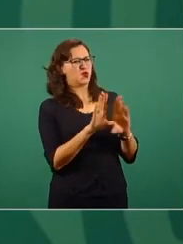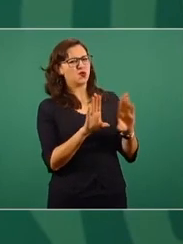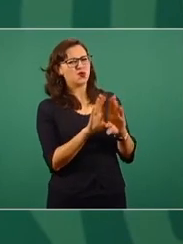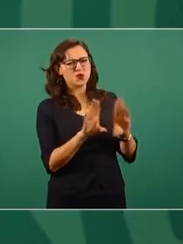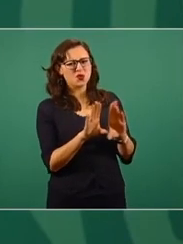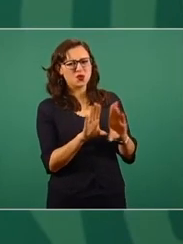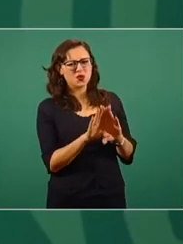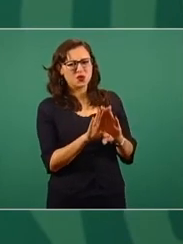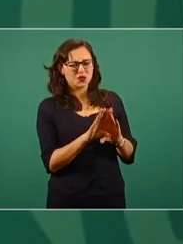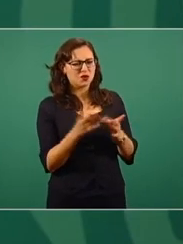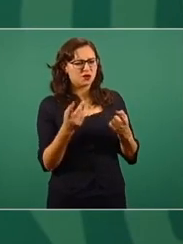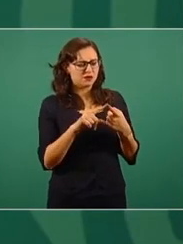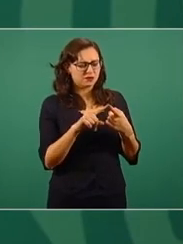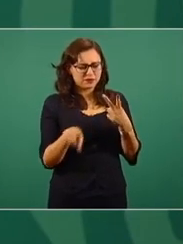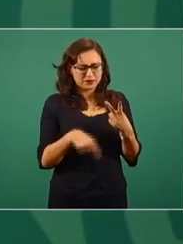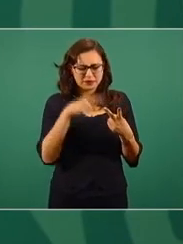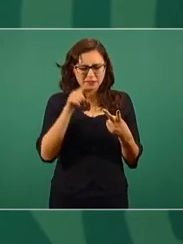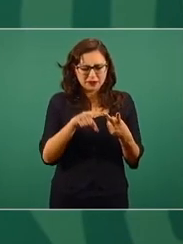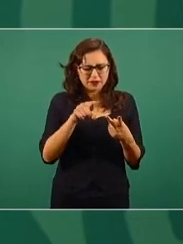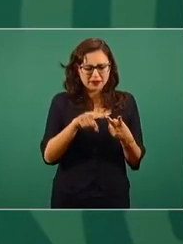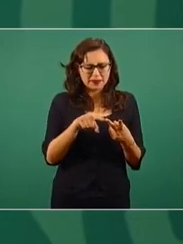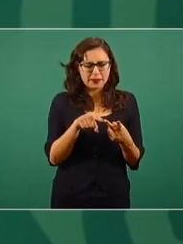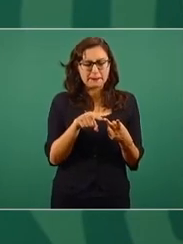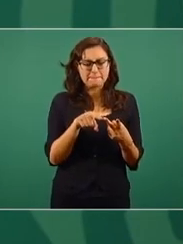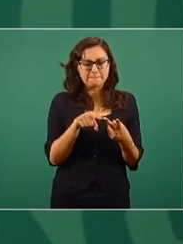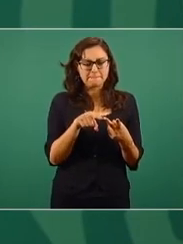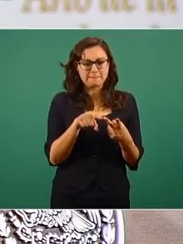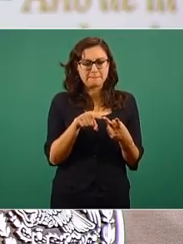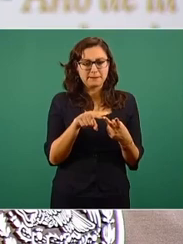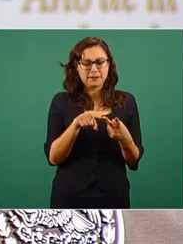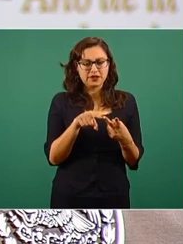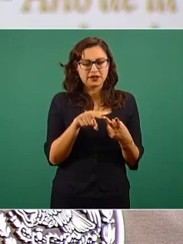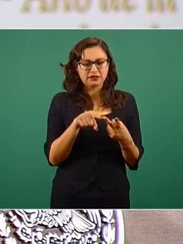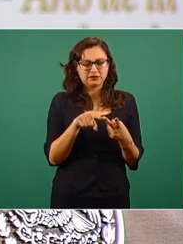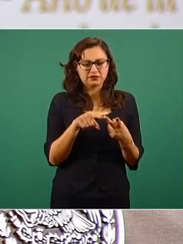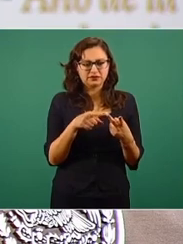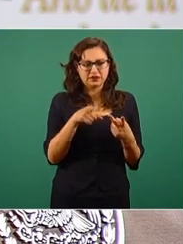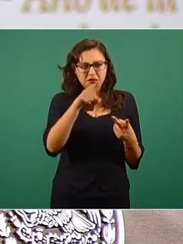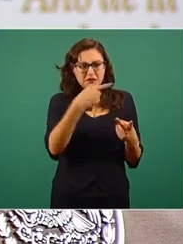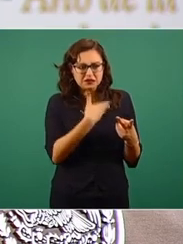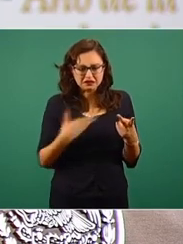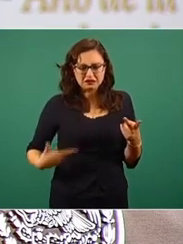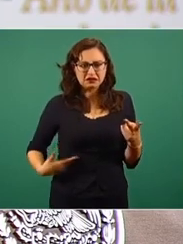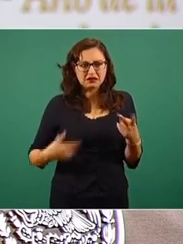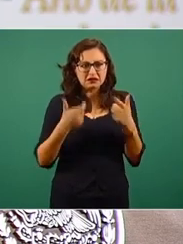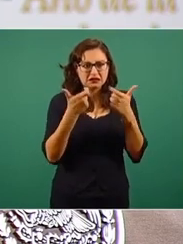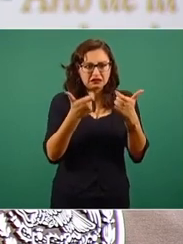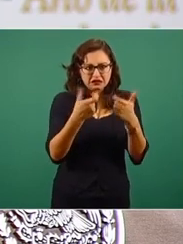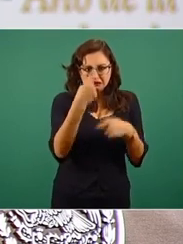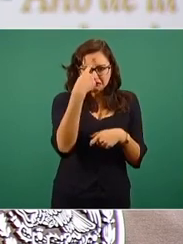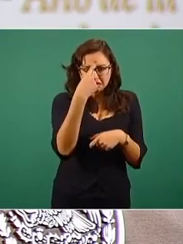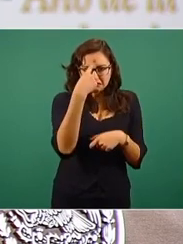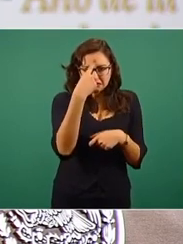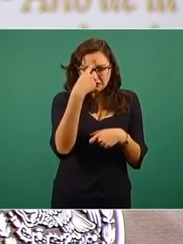¿cómo es que no le importa el dinero o